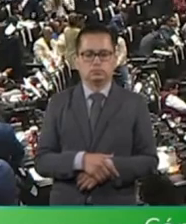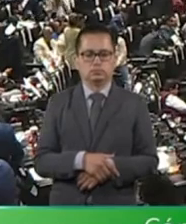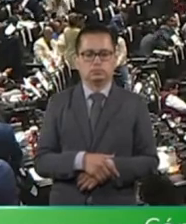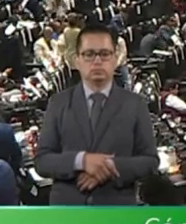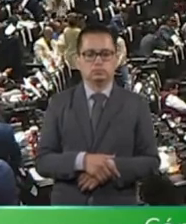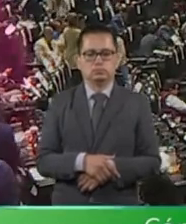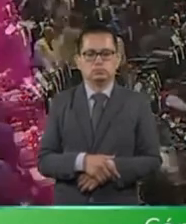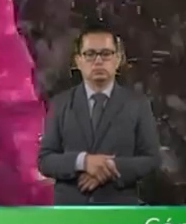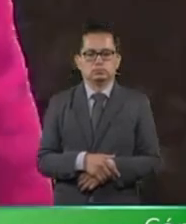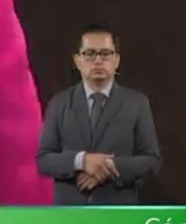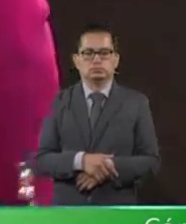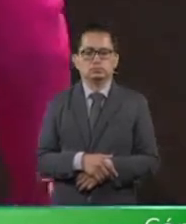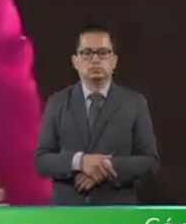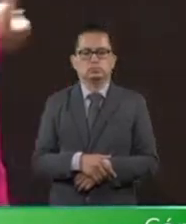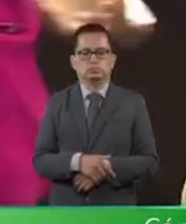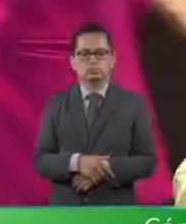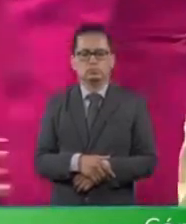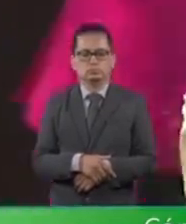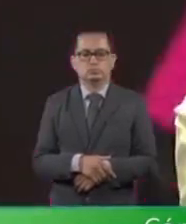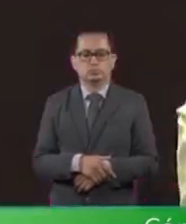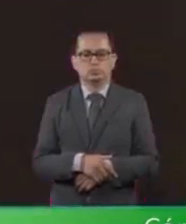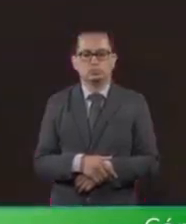Gracias, muy amable.